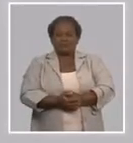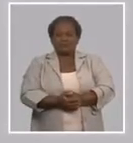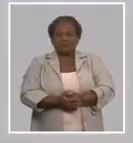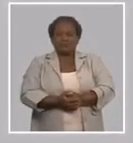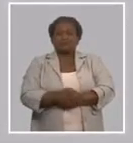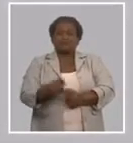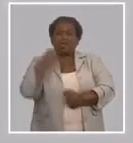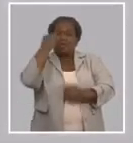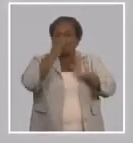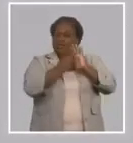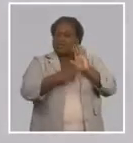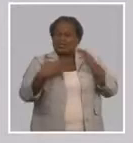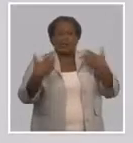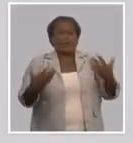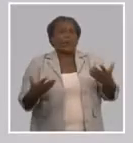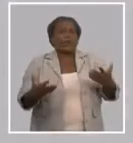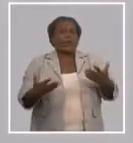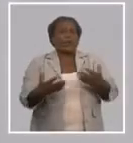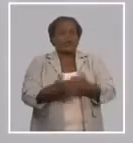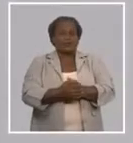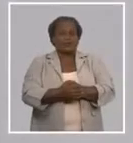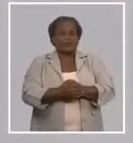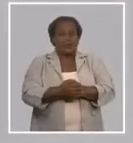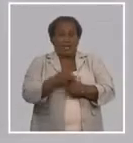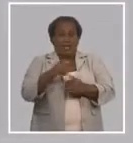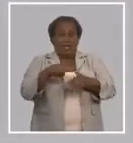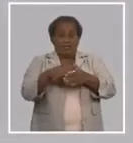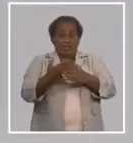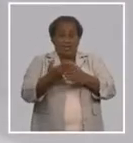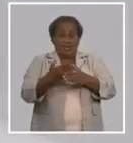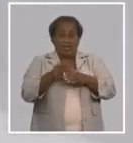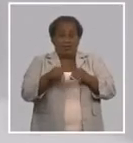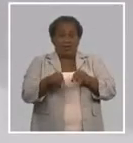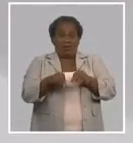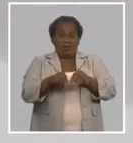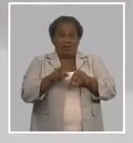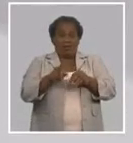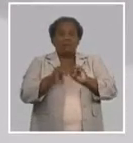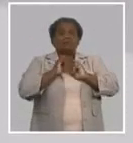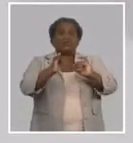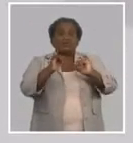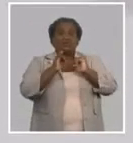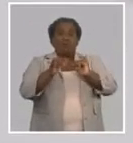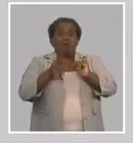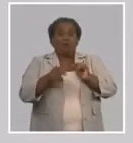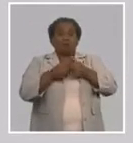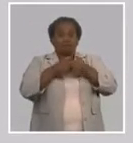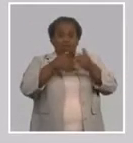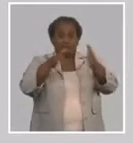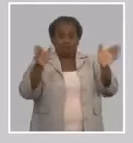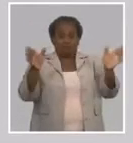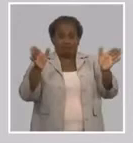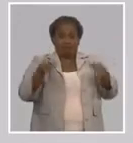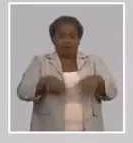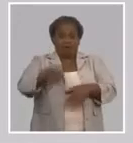una característica que ese día cuando se publicó la reapertura de este aeropuerto